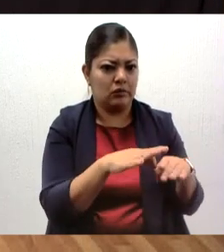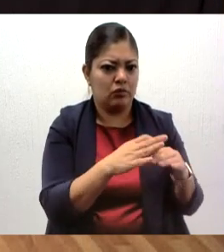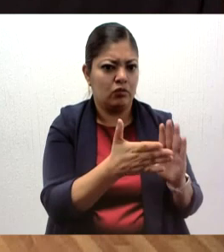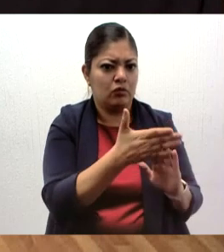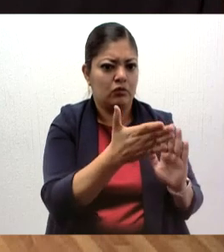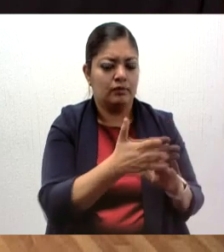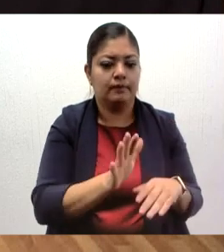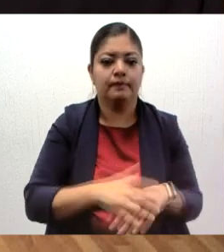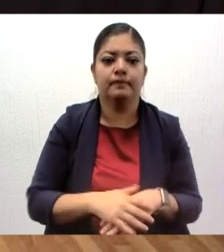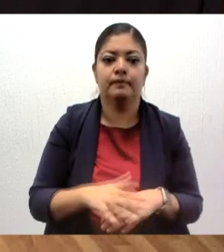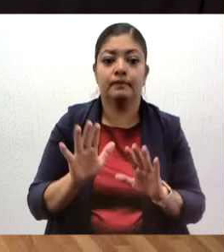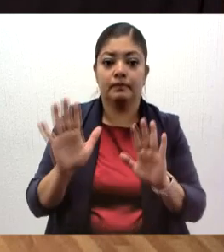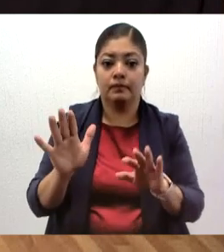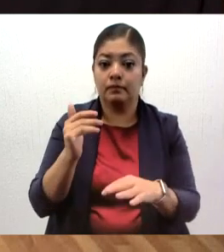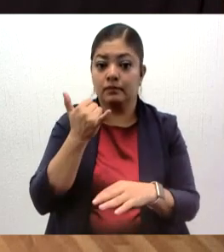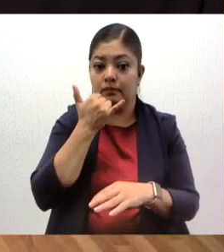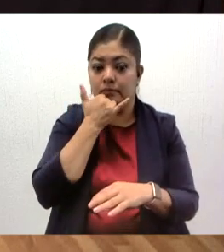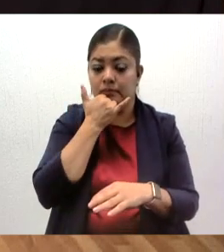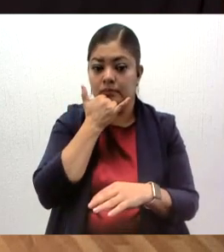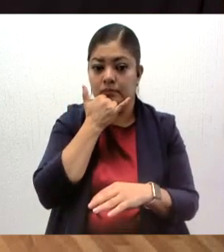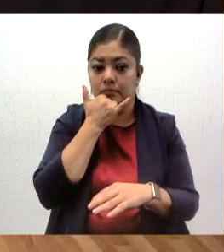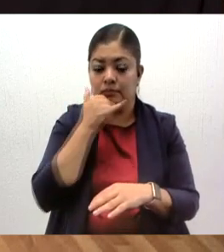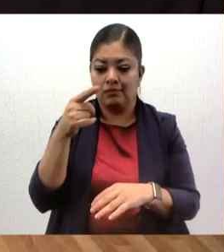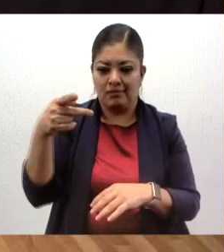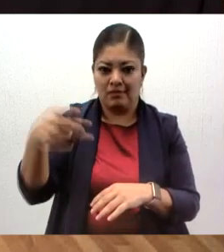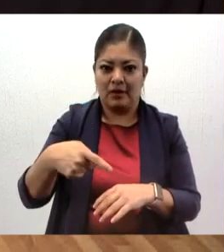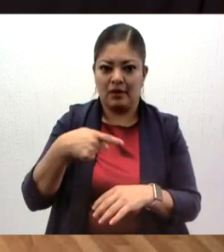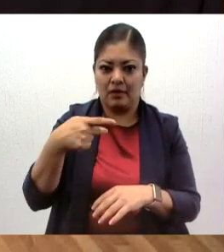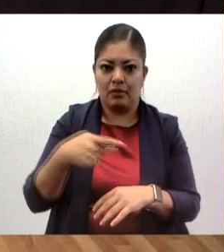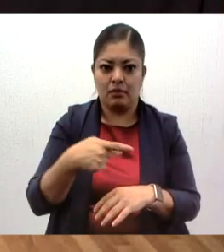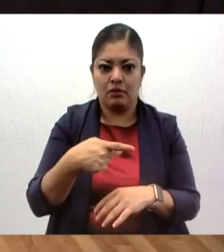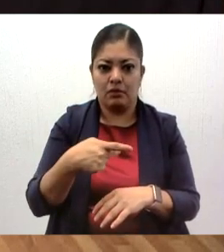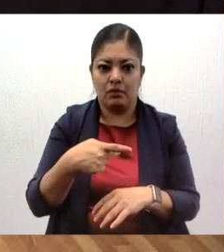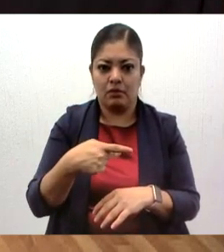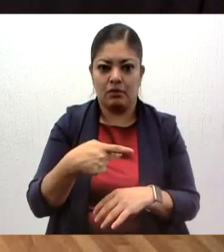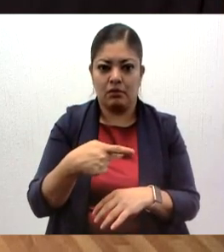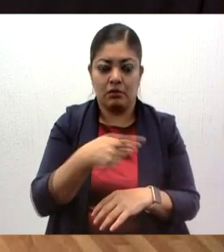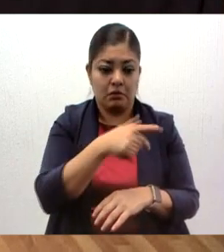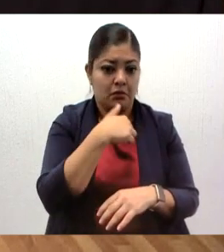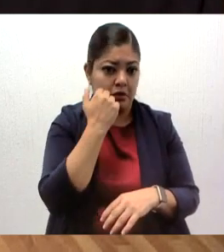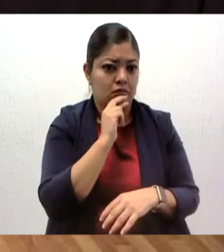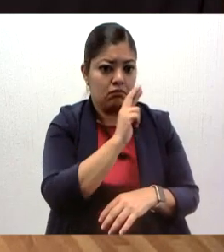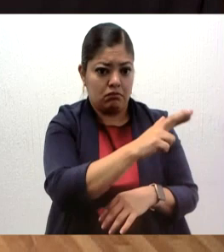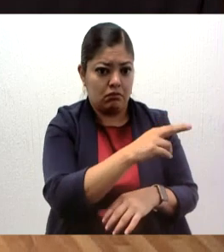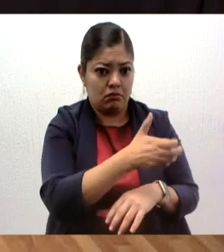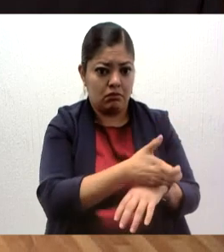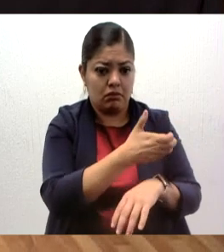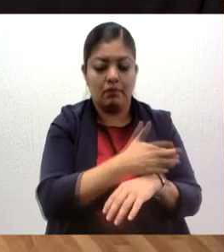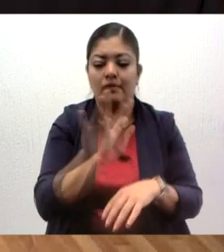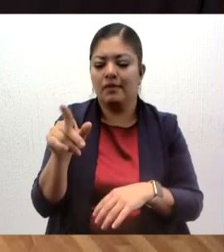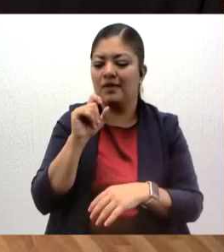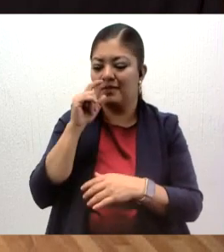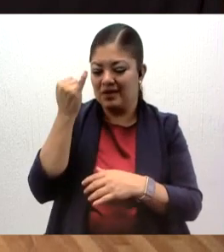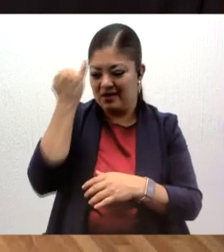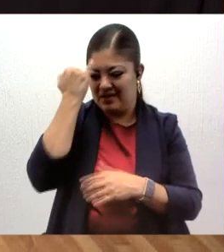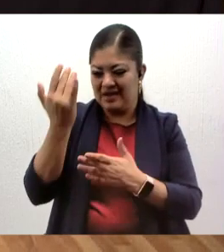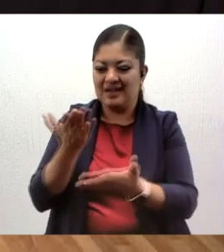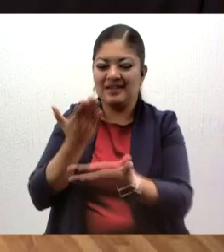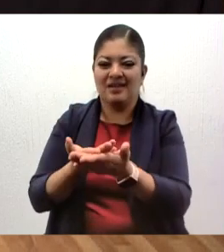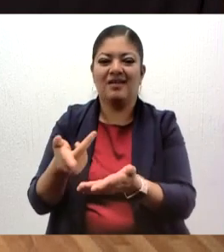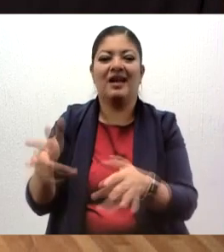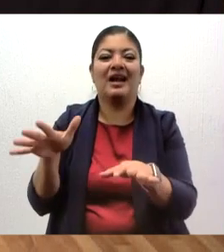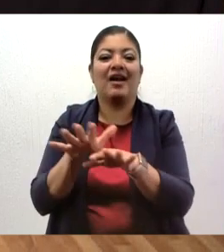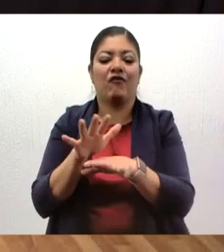agotar la la pregunta respecto dees si le gusta la iniciativa que se presentó reforma constitucional y la